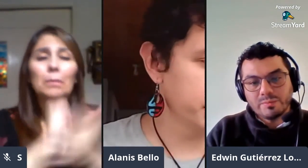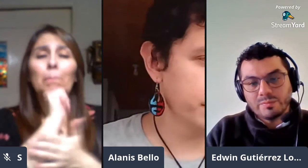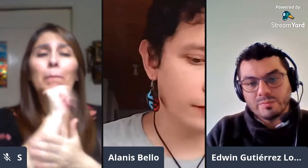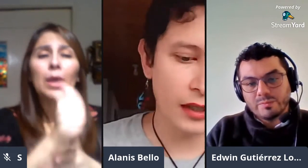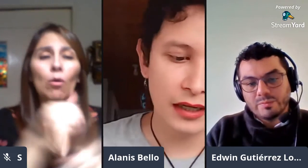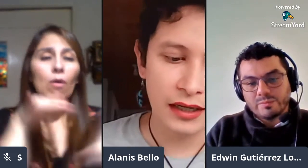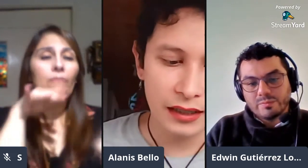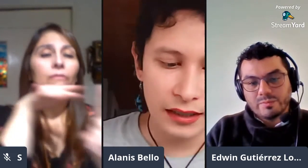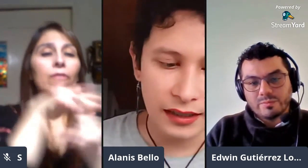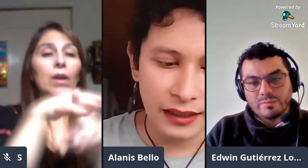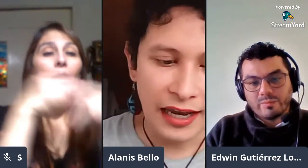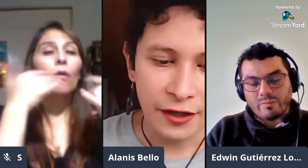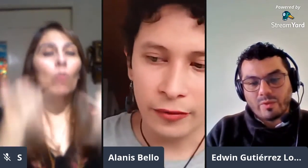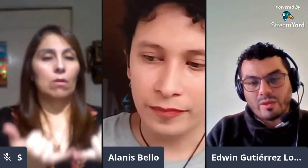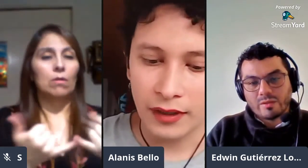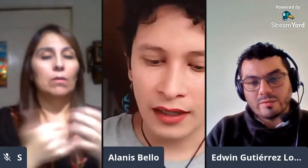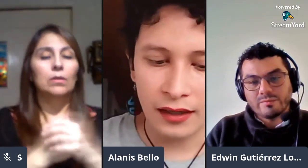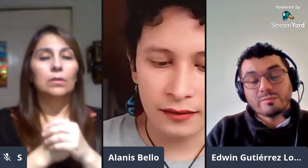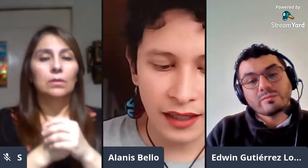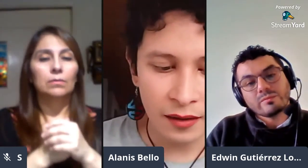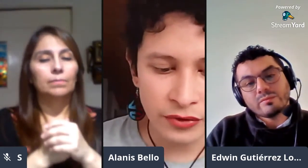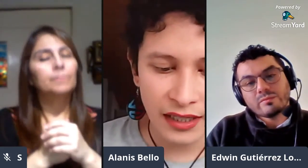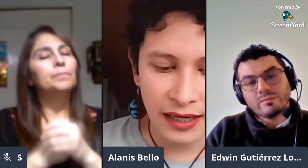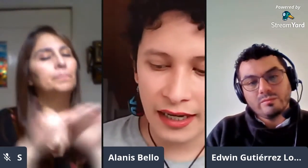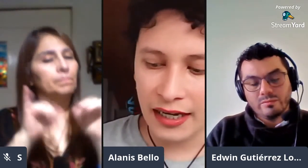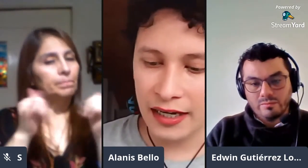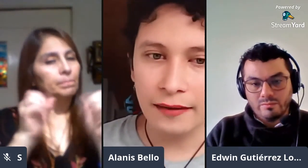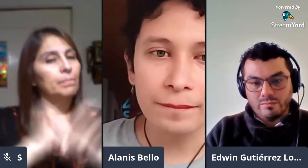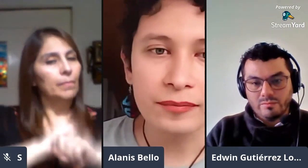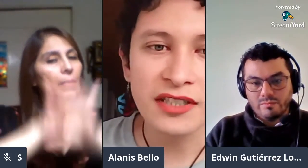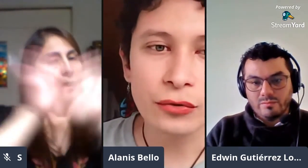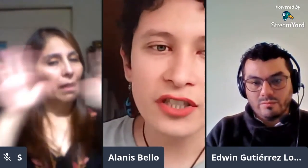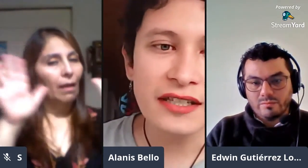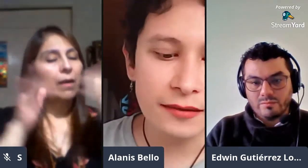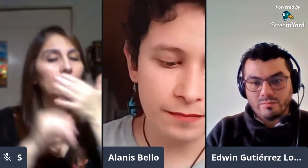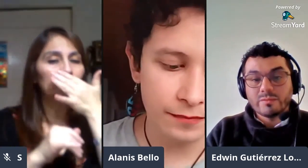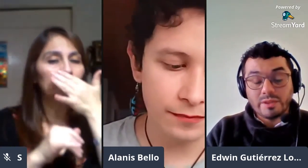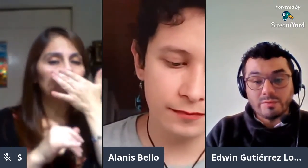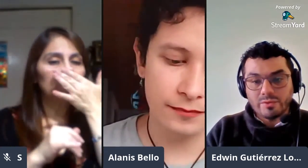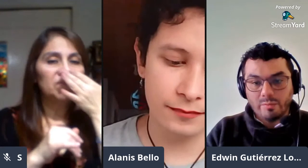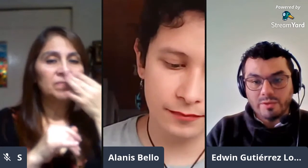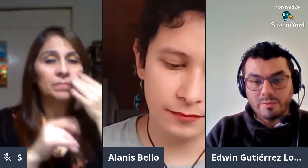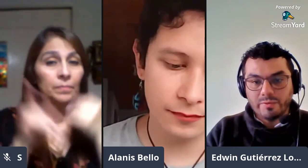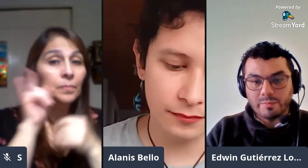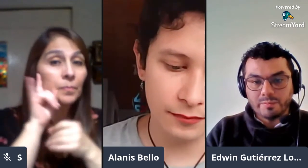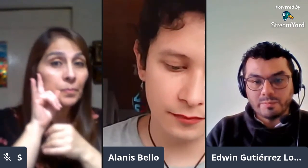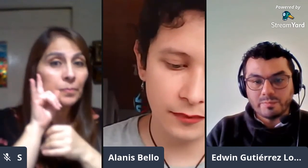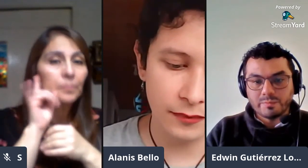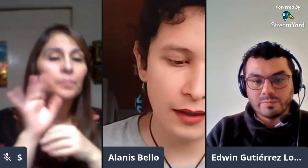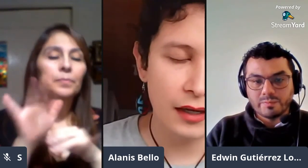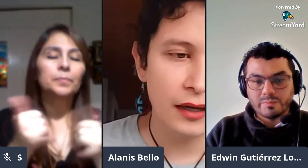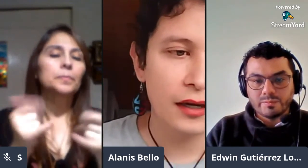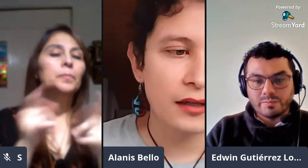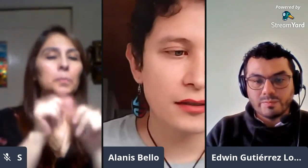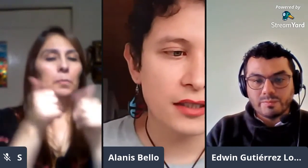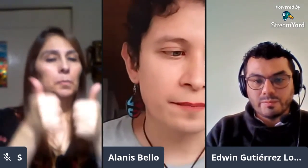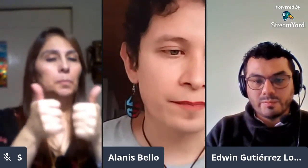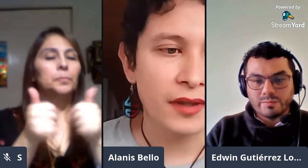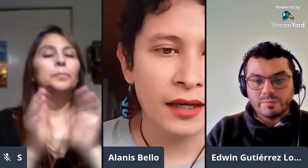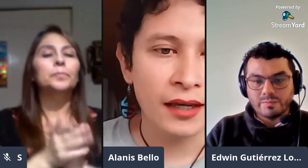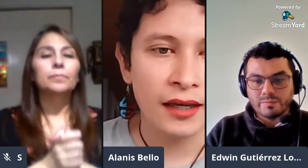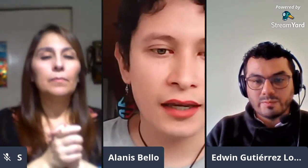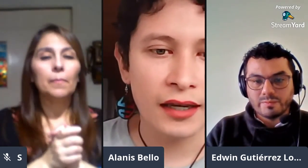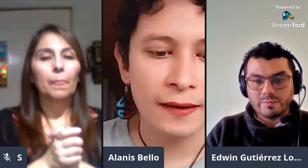momento. Claro, digamos que, ¿me escuchas? Sí, totalmente, profe.